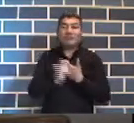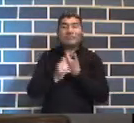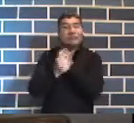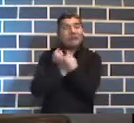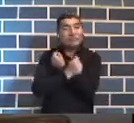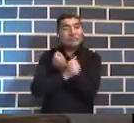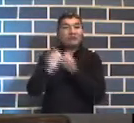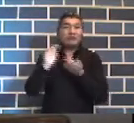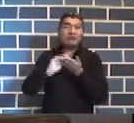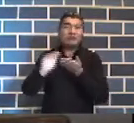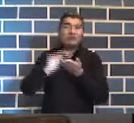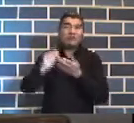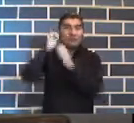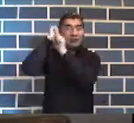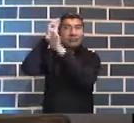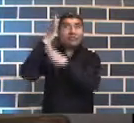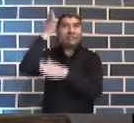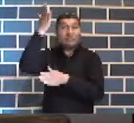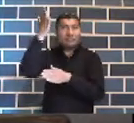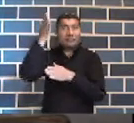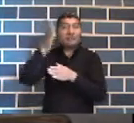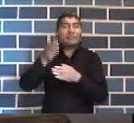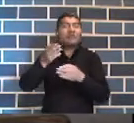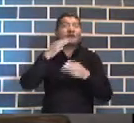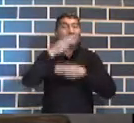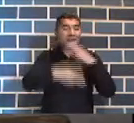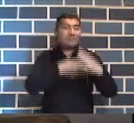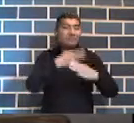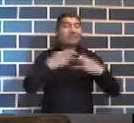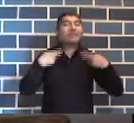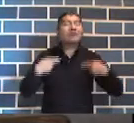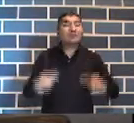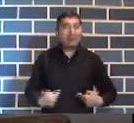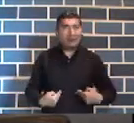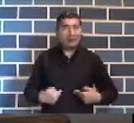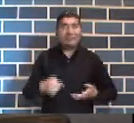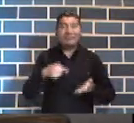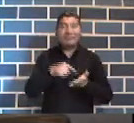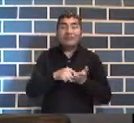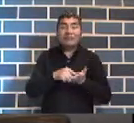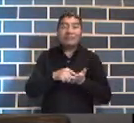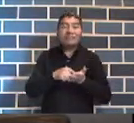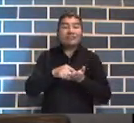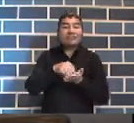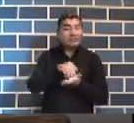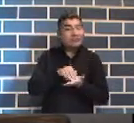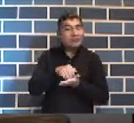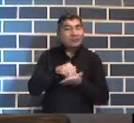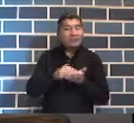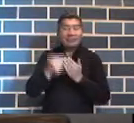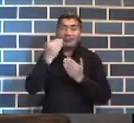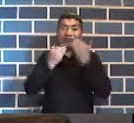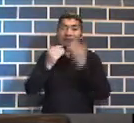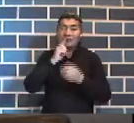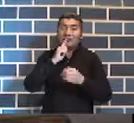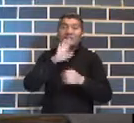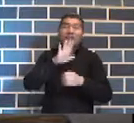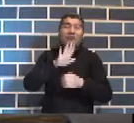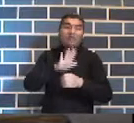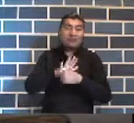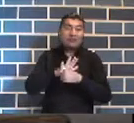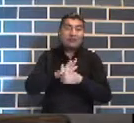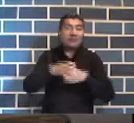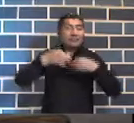misericordioso del padre sobre la humanidad y estos deben alimentar el compromiso histórico en